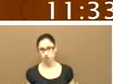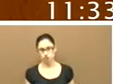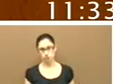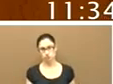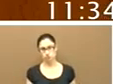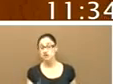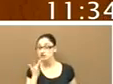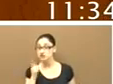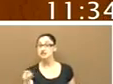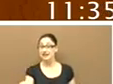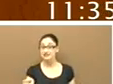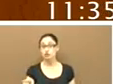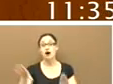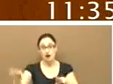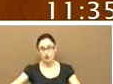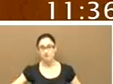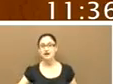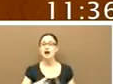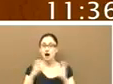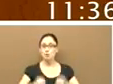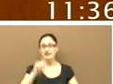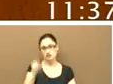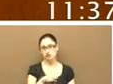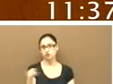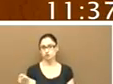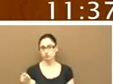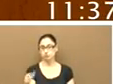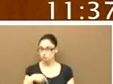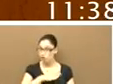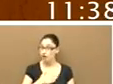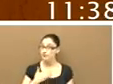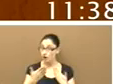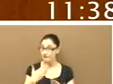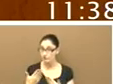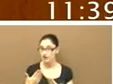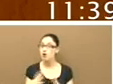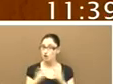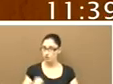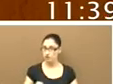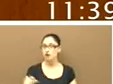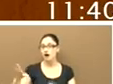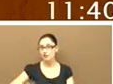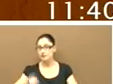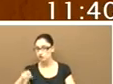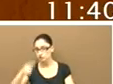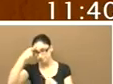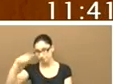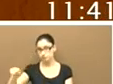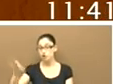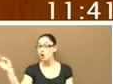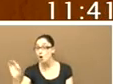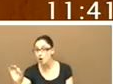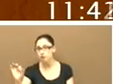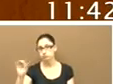se aceptan esta vía de acuerdo de diálogo que ofrecemos desde el gobierno o si siguen solo en la vía de